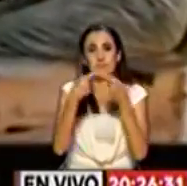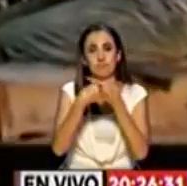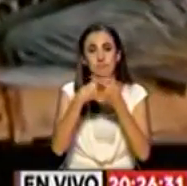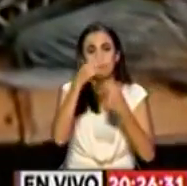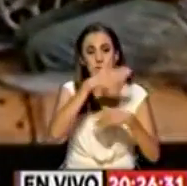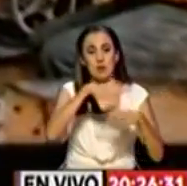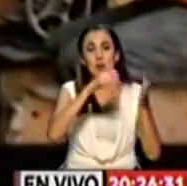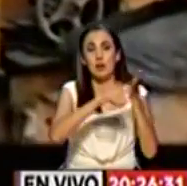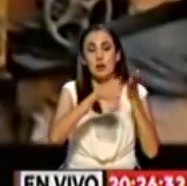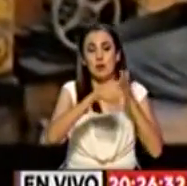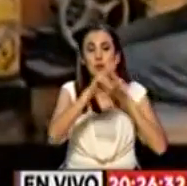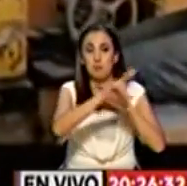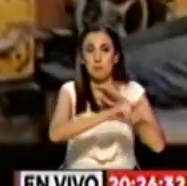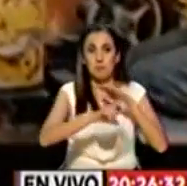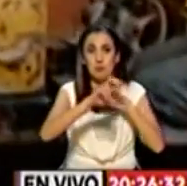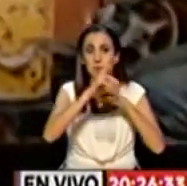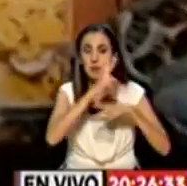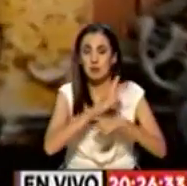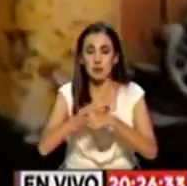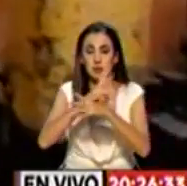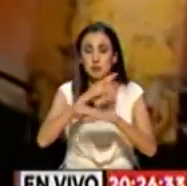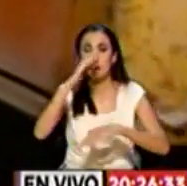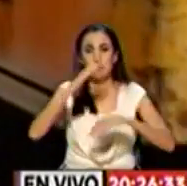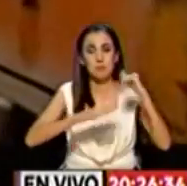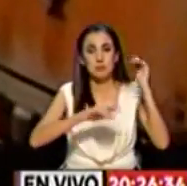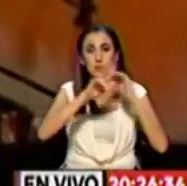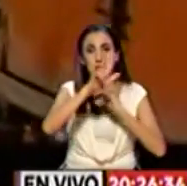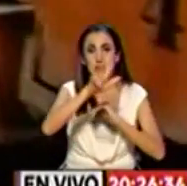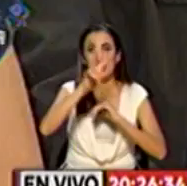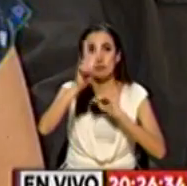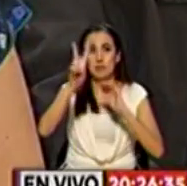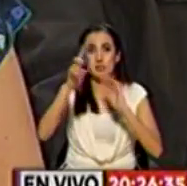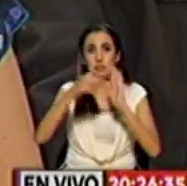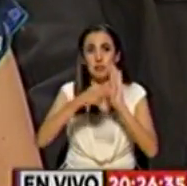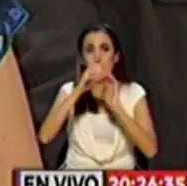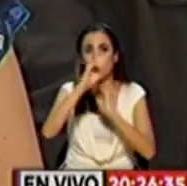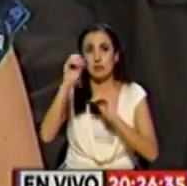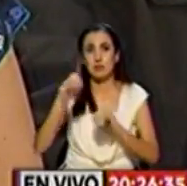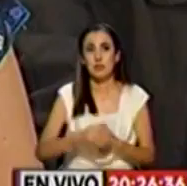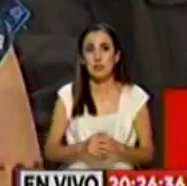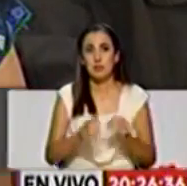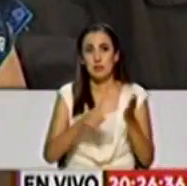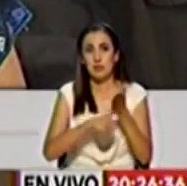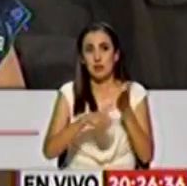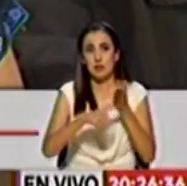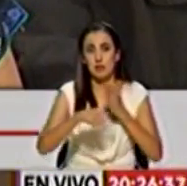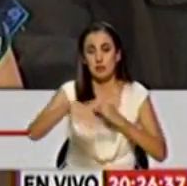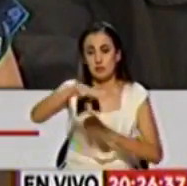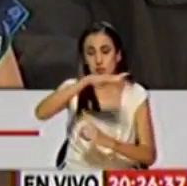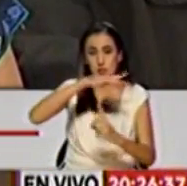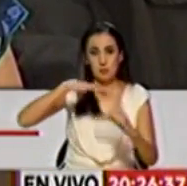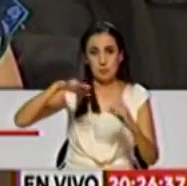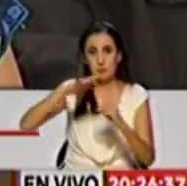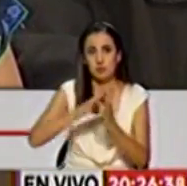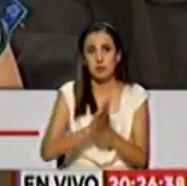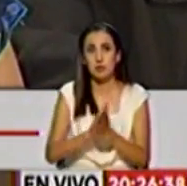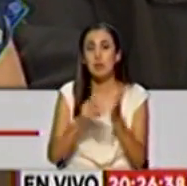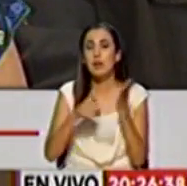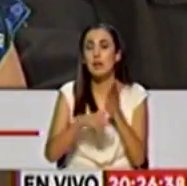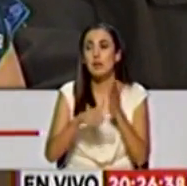que ahora deberán cumplir con la protección de más de 32.000 hectáreas de territorio. Tanto el Ministerio del Ambiente como el Ministerio de